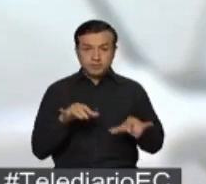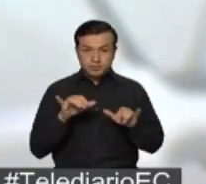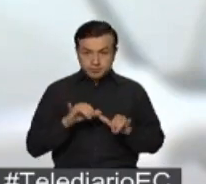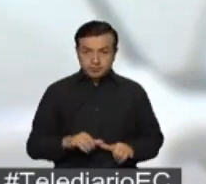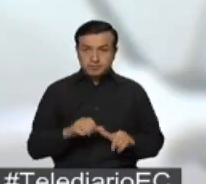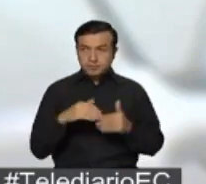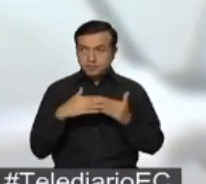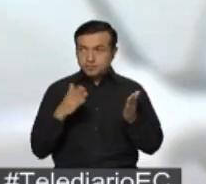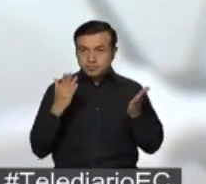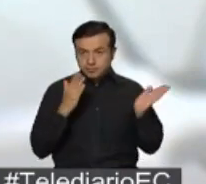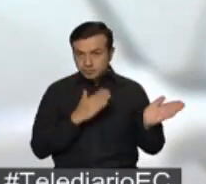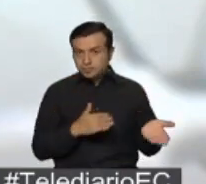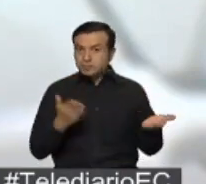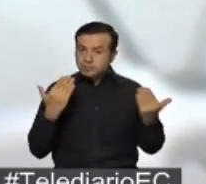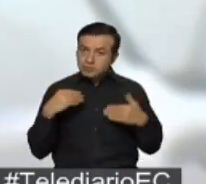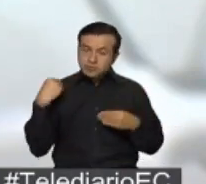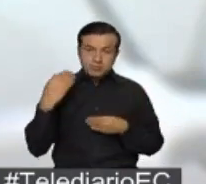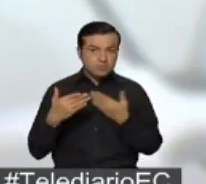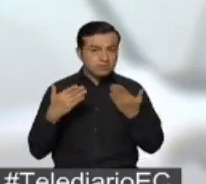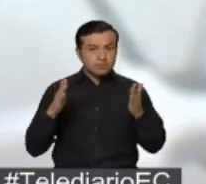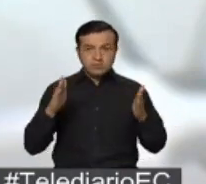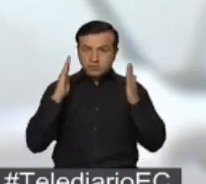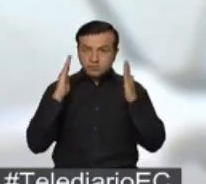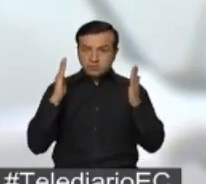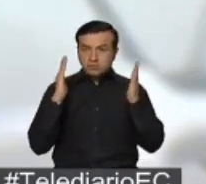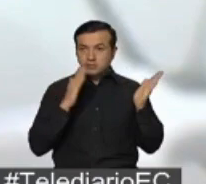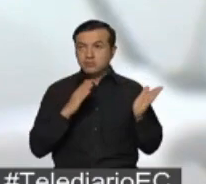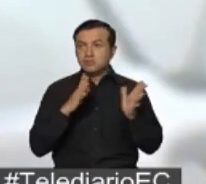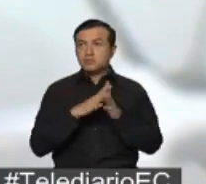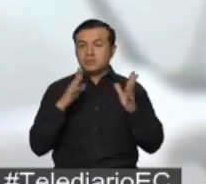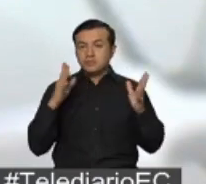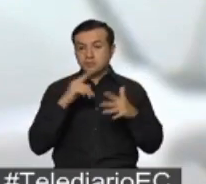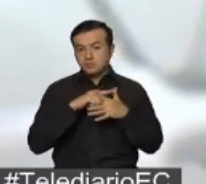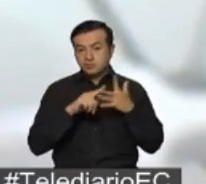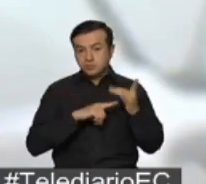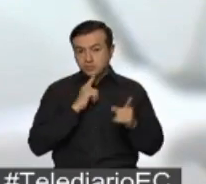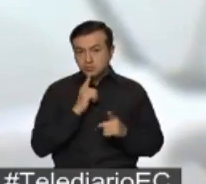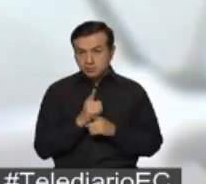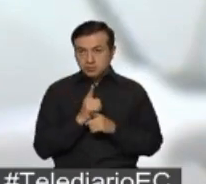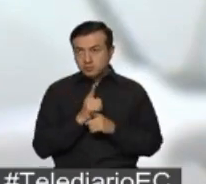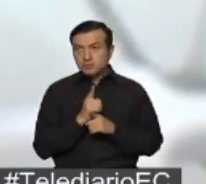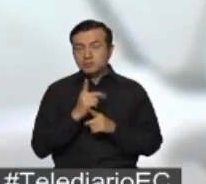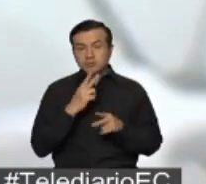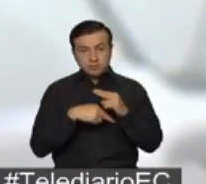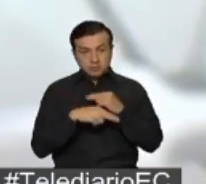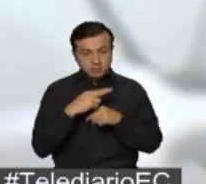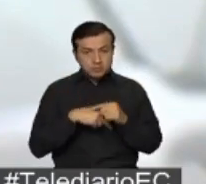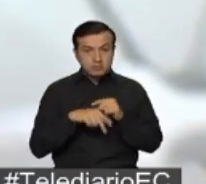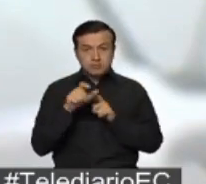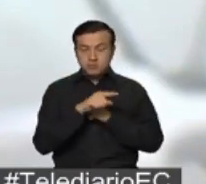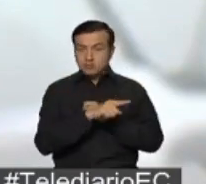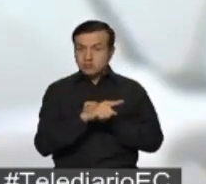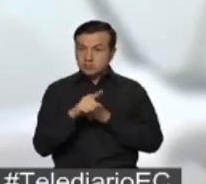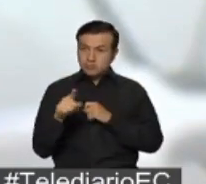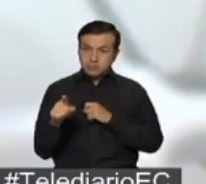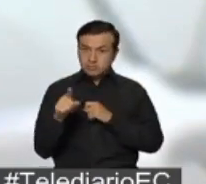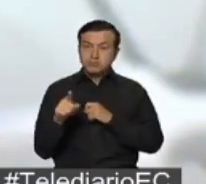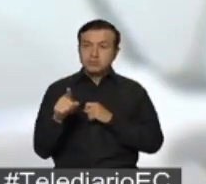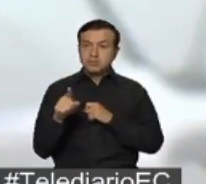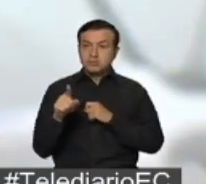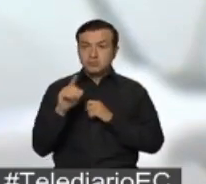operativas estamos brindando atención con múltiples mecanismos a nuestro nicho de mercado a nuestros clientes